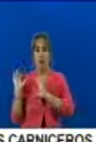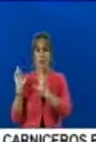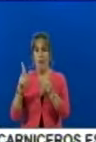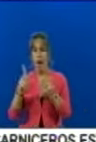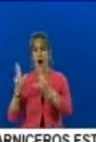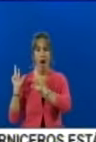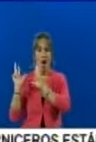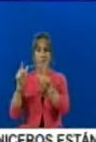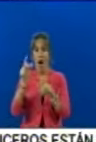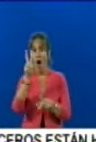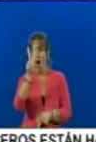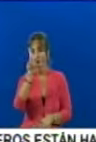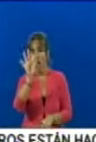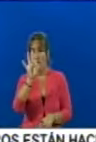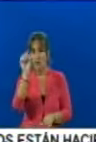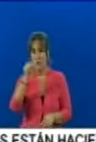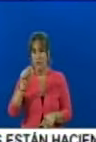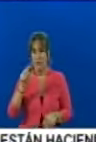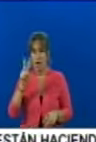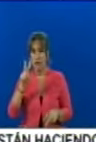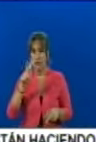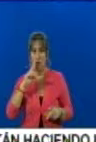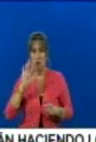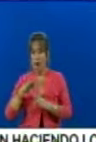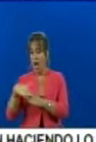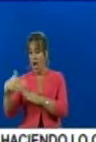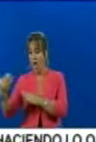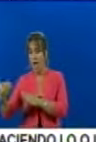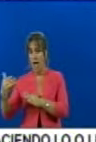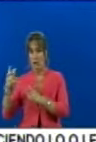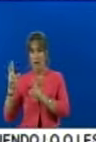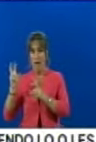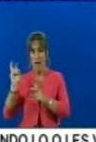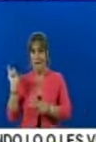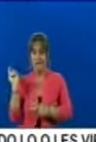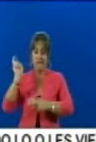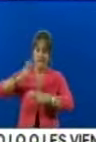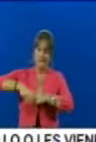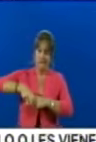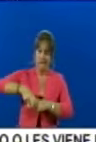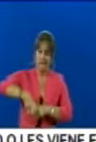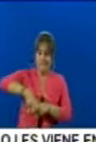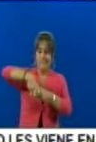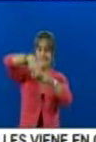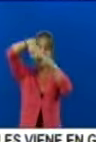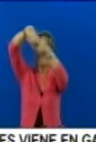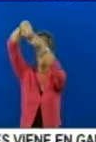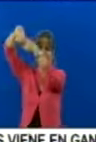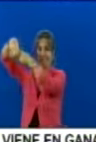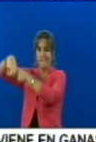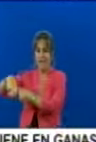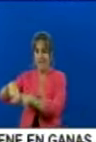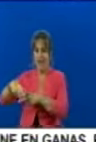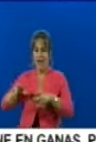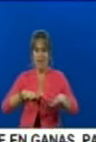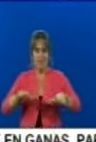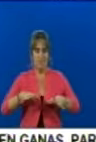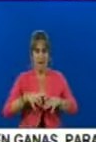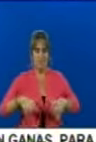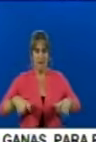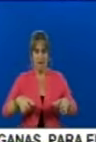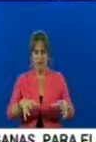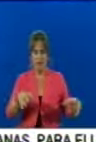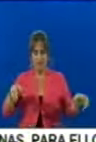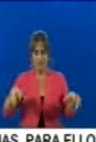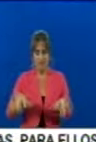bodega, 2 en la plancha. En la plancha es al costado del buque, que desenganchan las eslingas que bajan del buque, que arman los estibadores que están